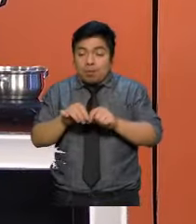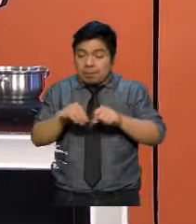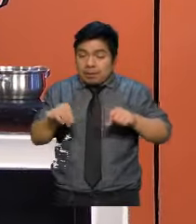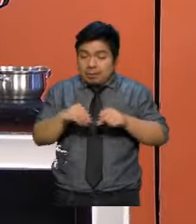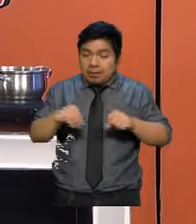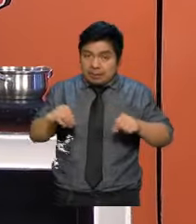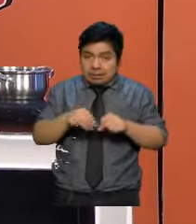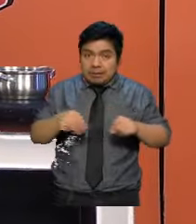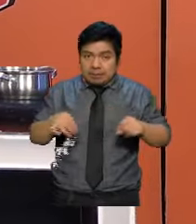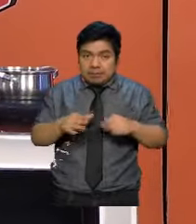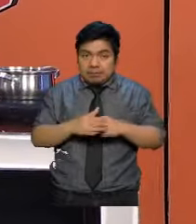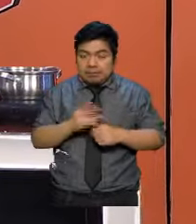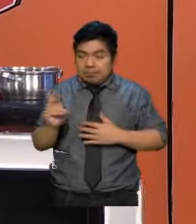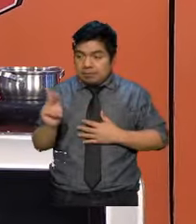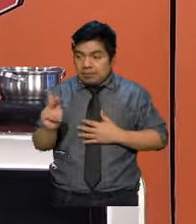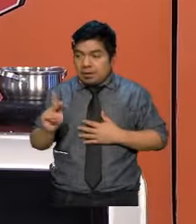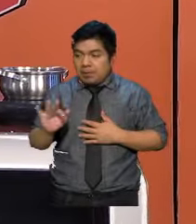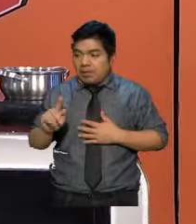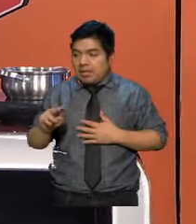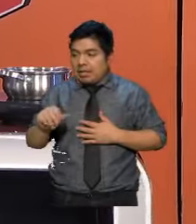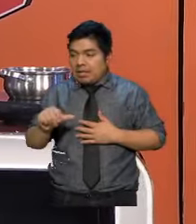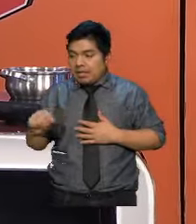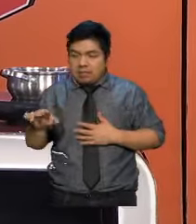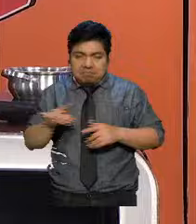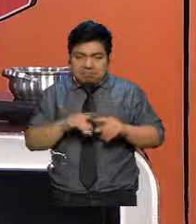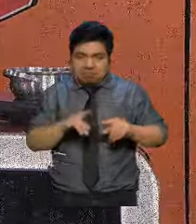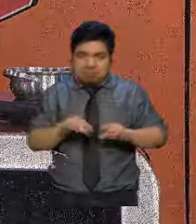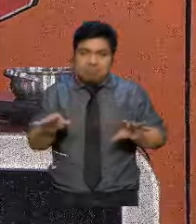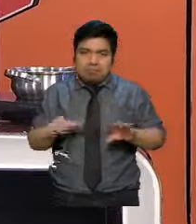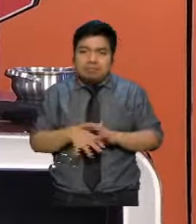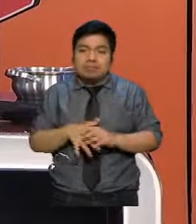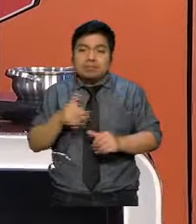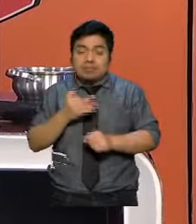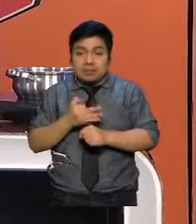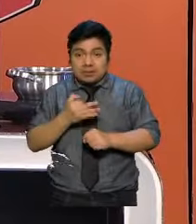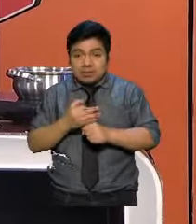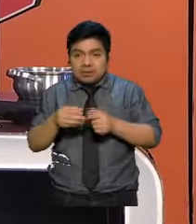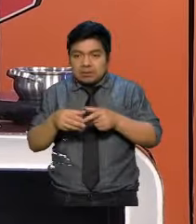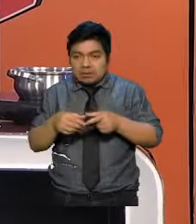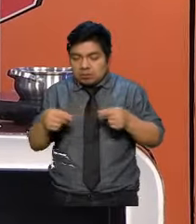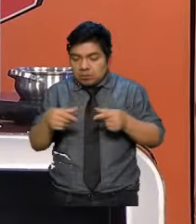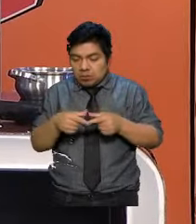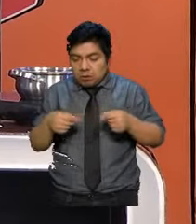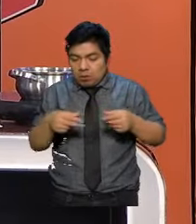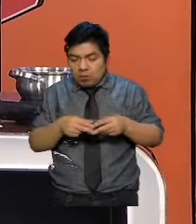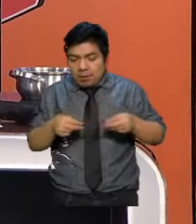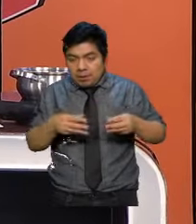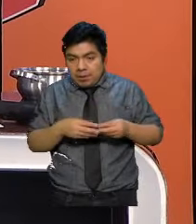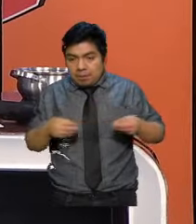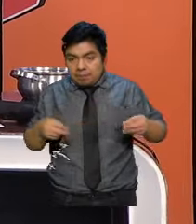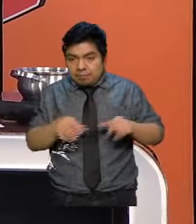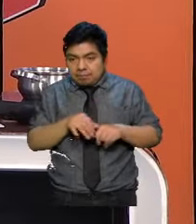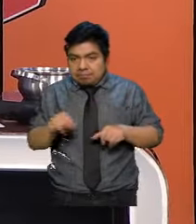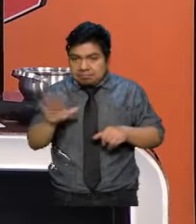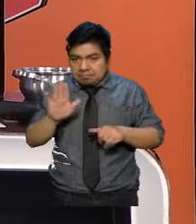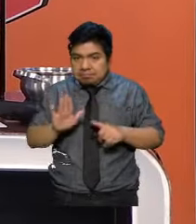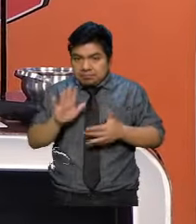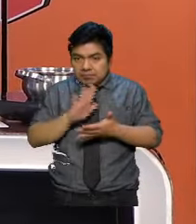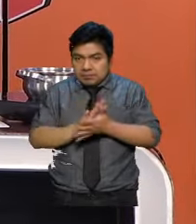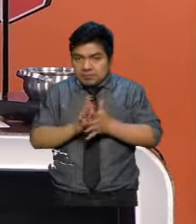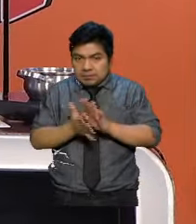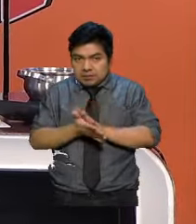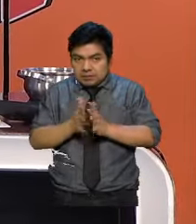elasticidad porque las proteínas se desnaturalizan, etcétera, ¿vale? Y vamos a estirar y nos van a quedar de esta forma. Como tortillas de